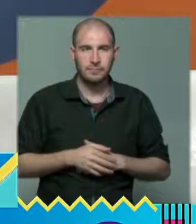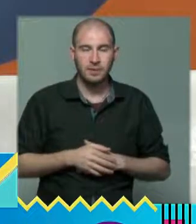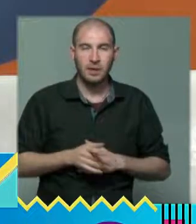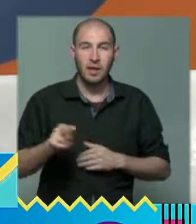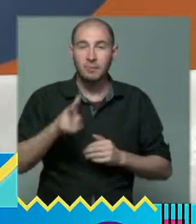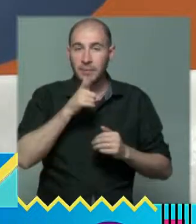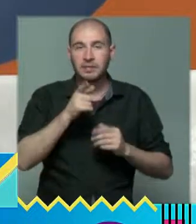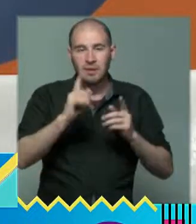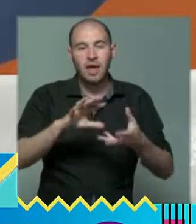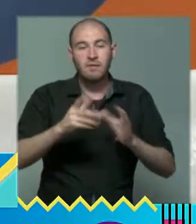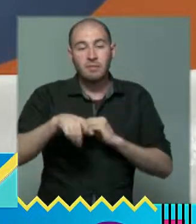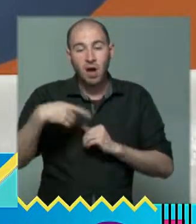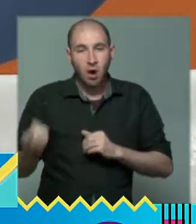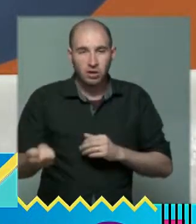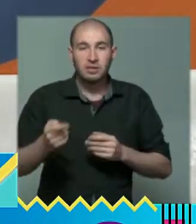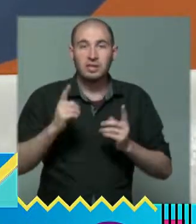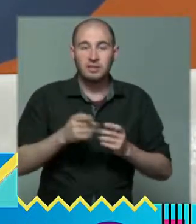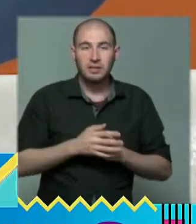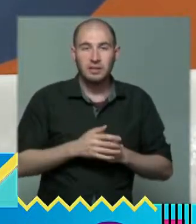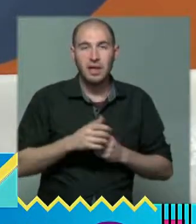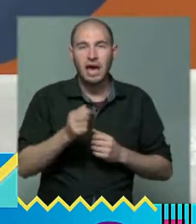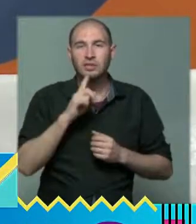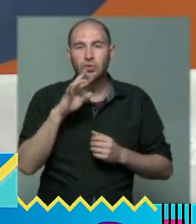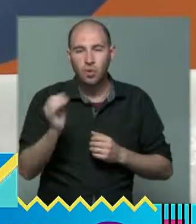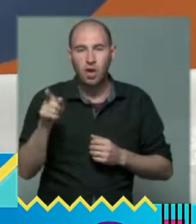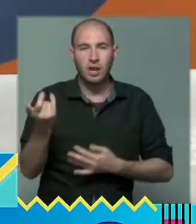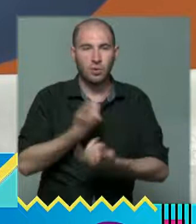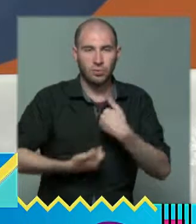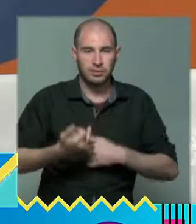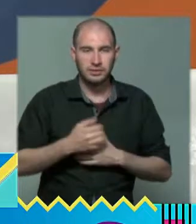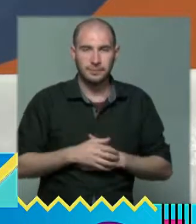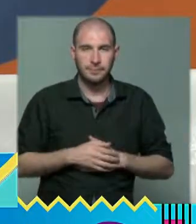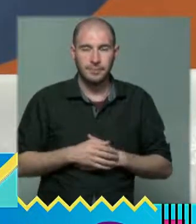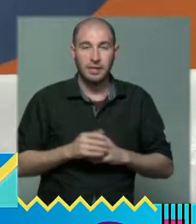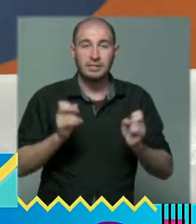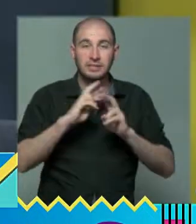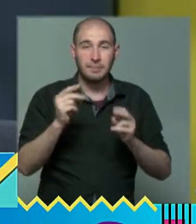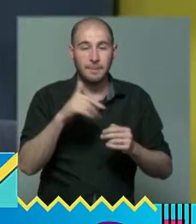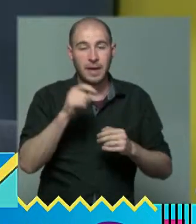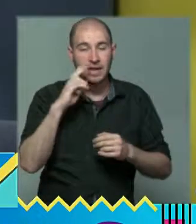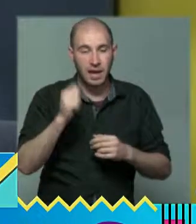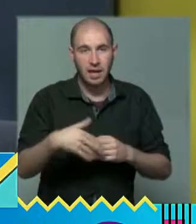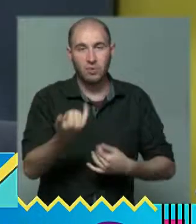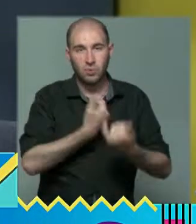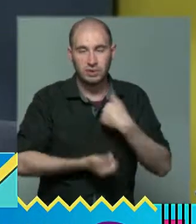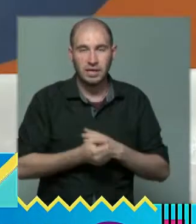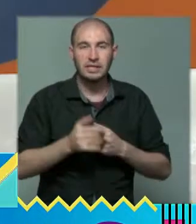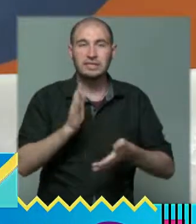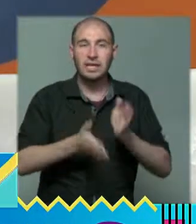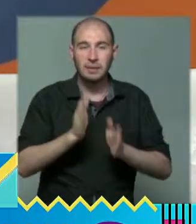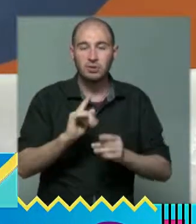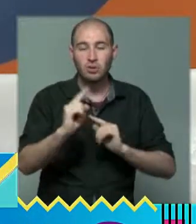creo que también es una alternativa que se podría aplicar y que Arturo más o menos algo así explicaba. Y con relación a lo que dice Mariana, los